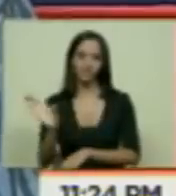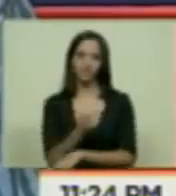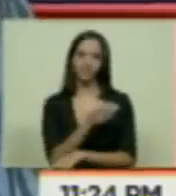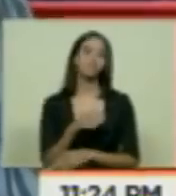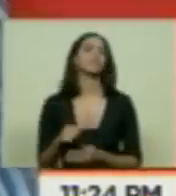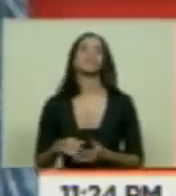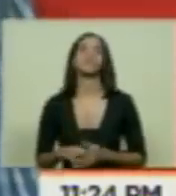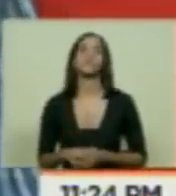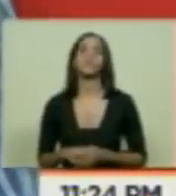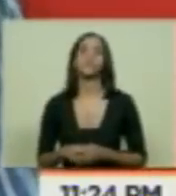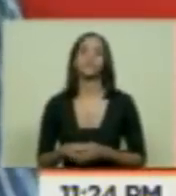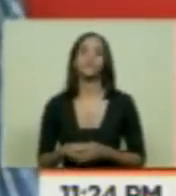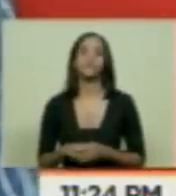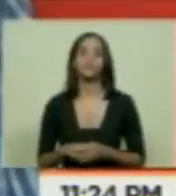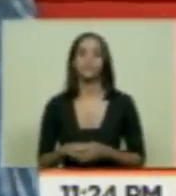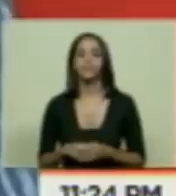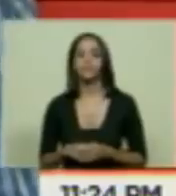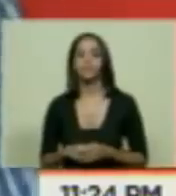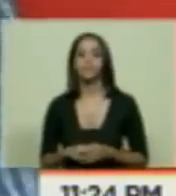Oye, volumen.